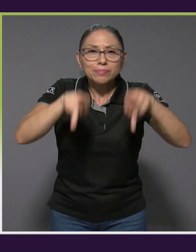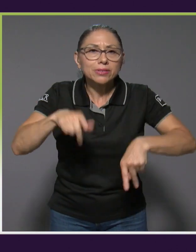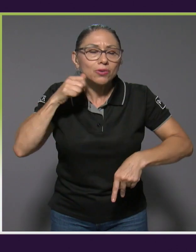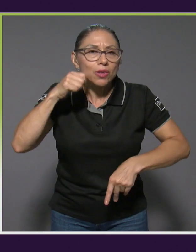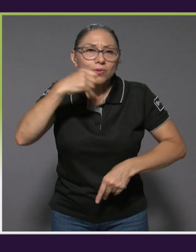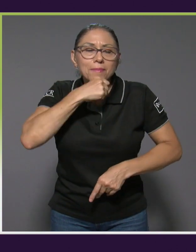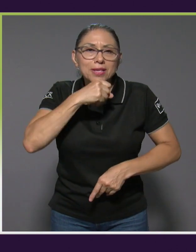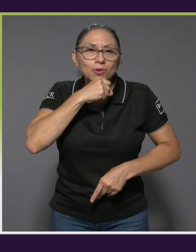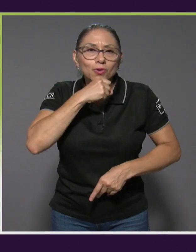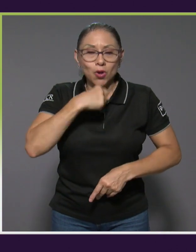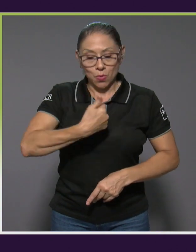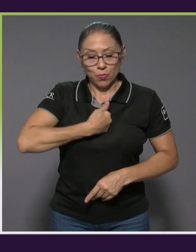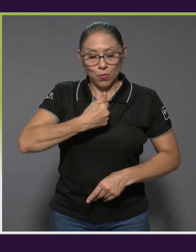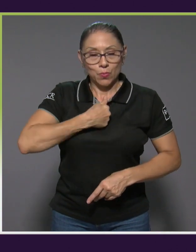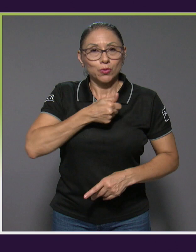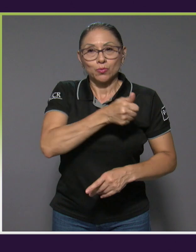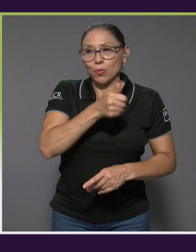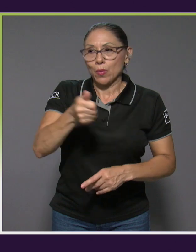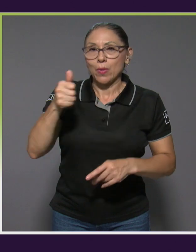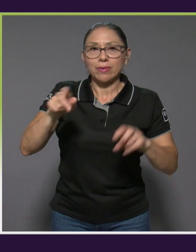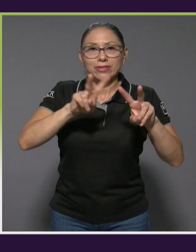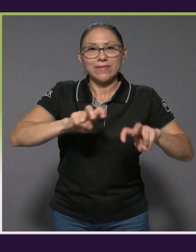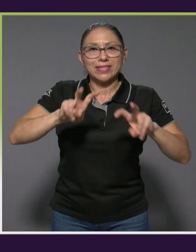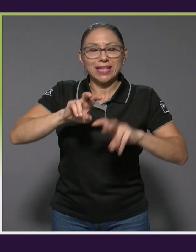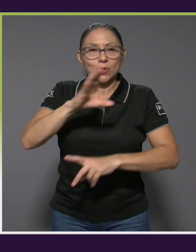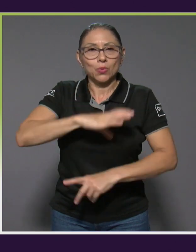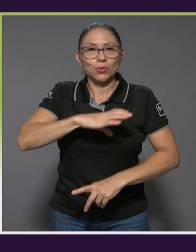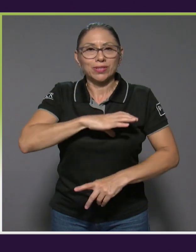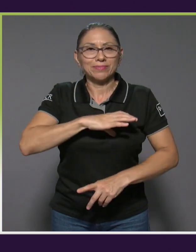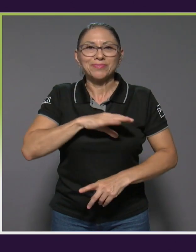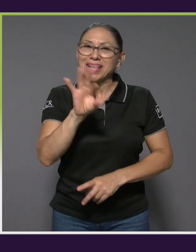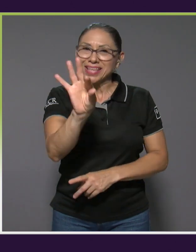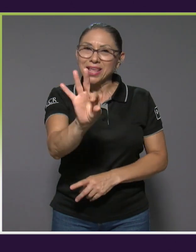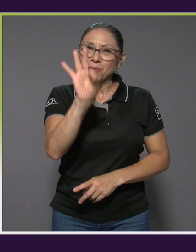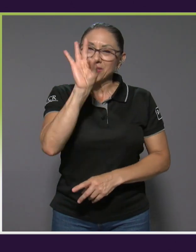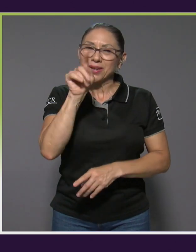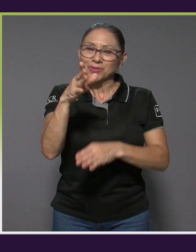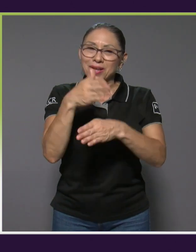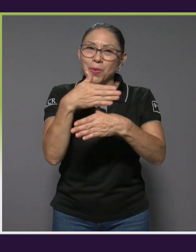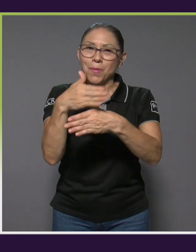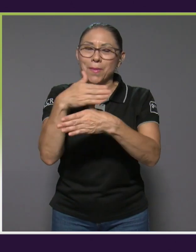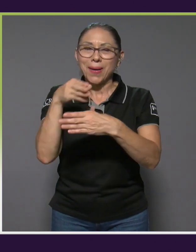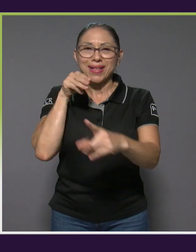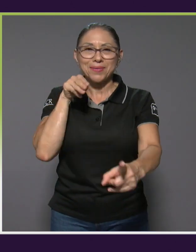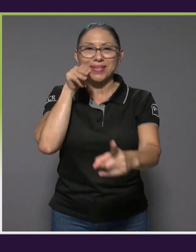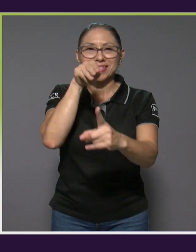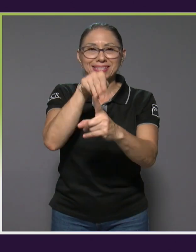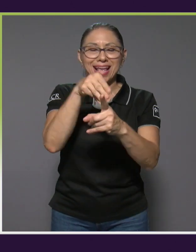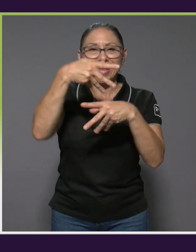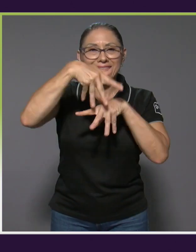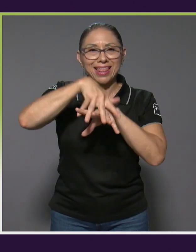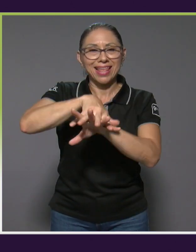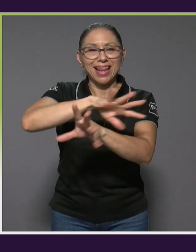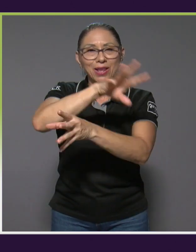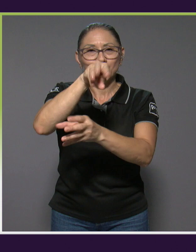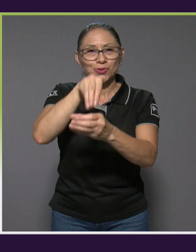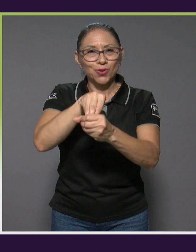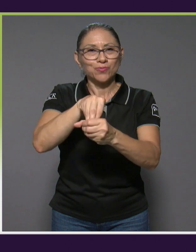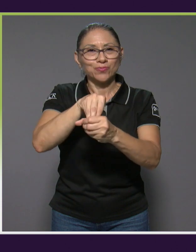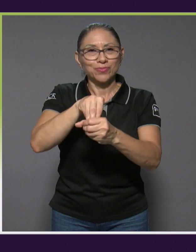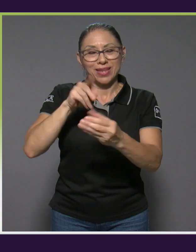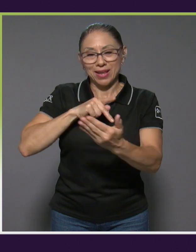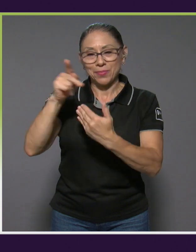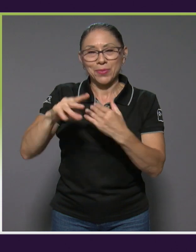revisar nuestras conductas propias también. Y le quiero invitar a que usted comparte el mensaje de la inclusión que le traemos en Nexos